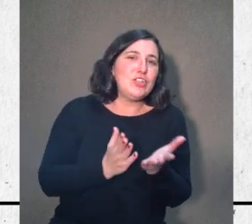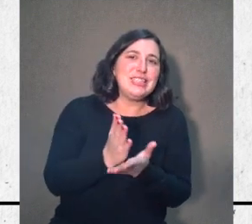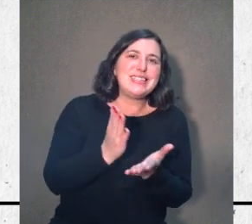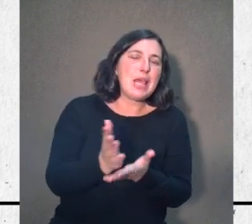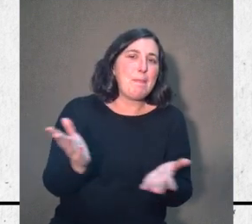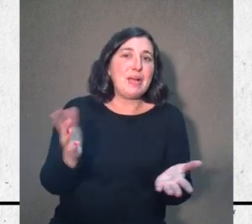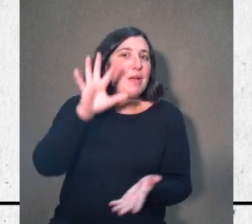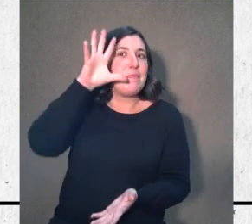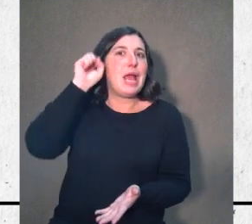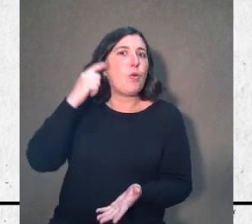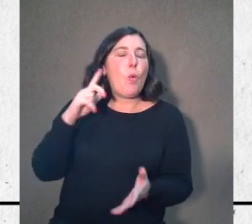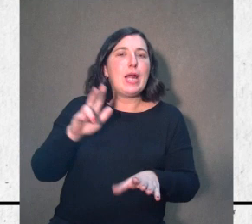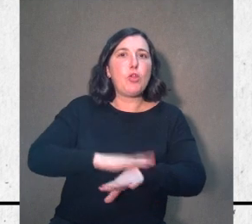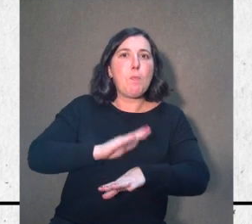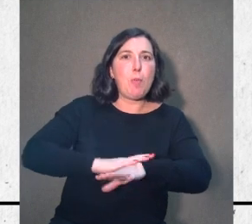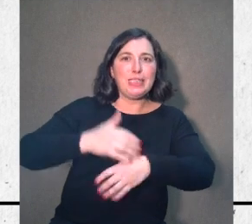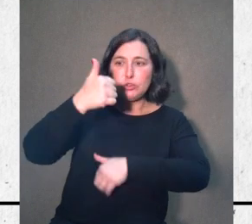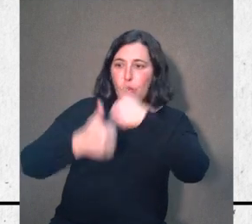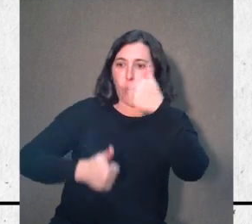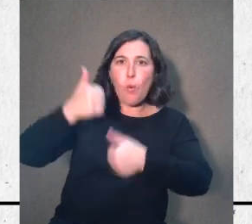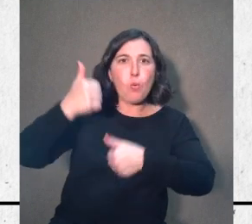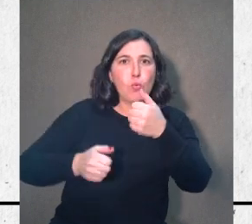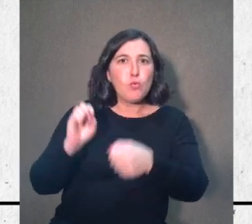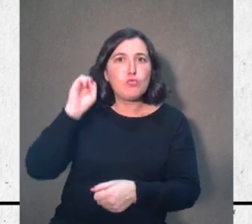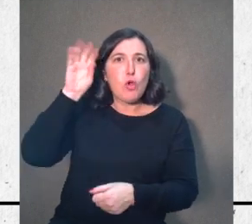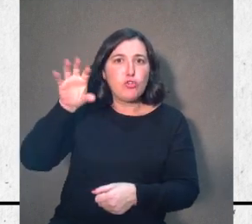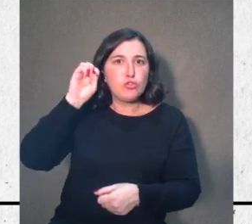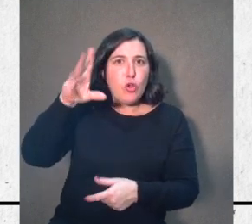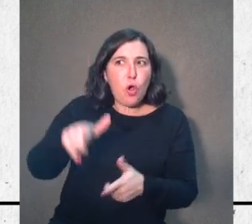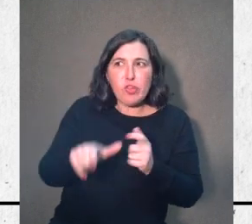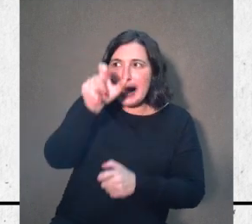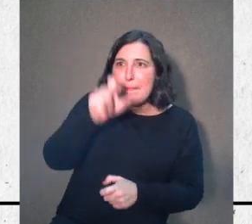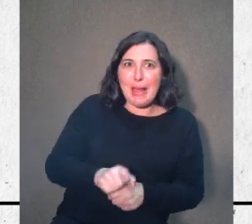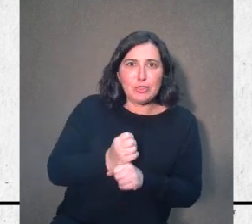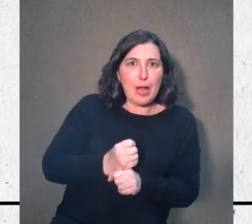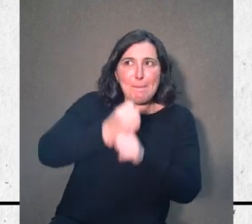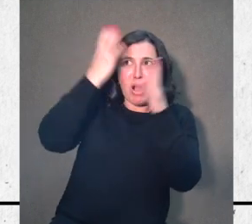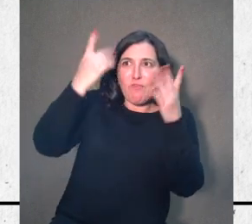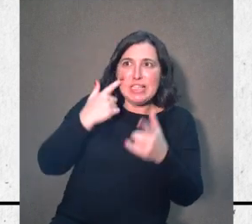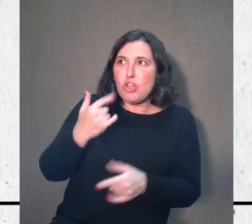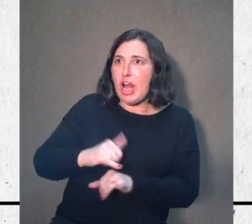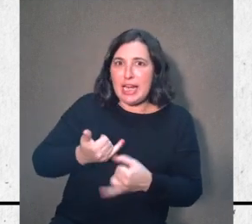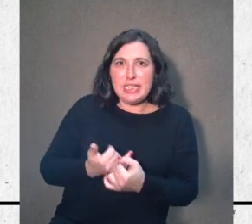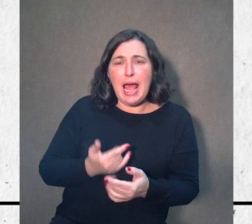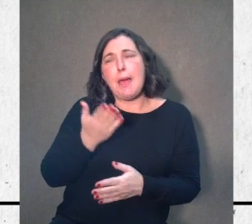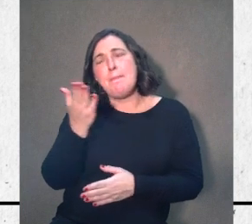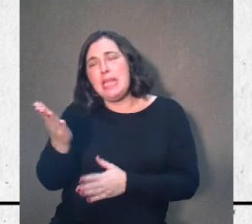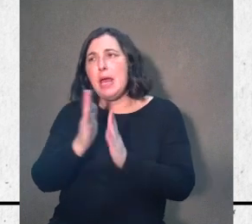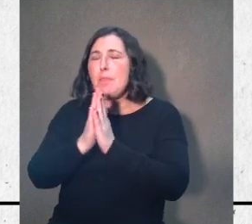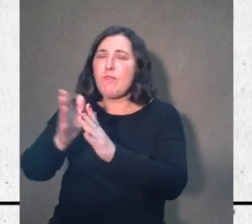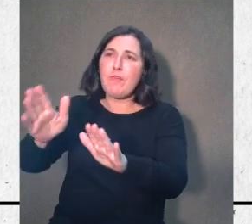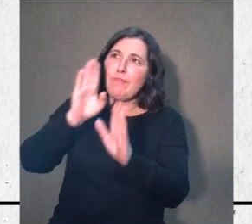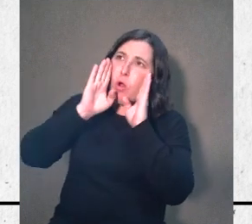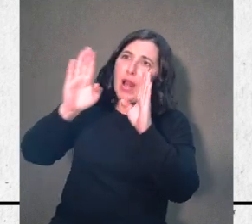de concurso en el Sodre, que gente que ya era profesional y a veces venía, ay, Silagi, por favor, escúcheme, porque estoy nervioso, porque necesito un